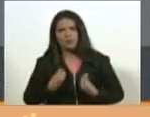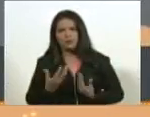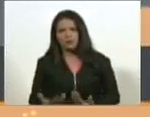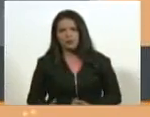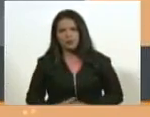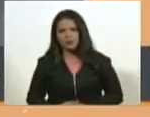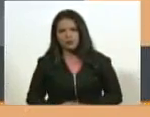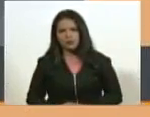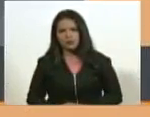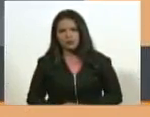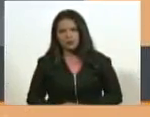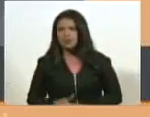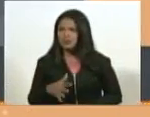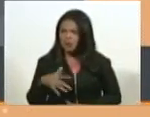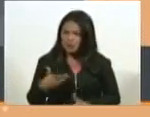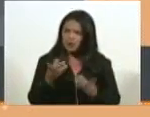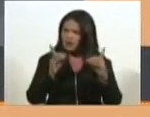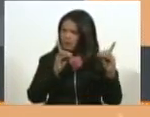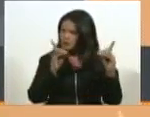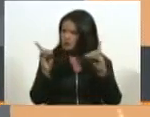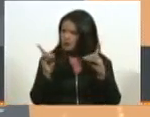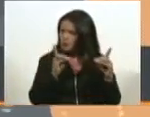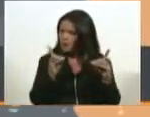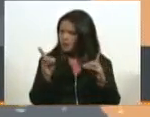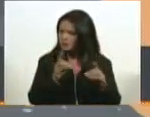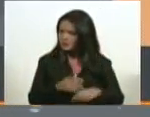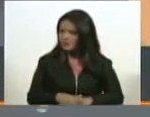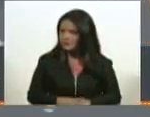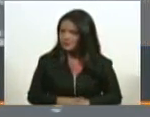¿Se podrá dialogar